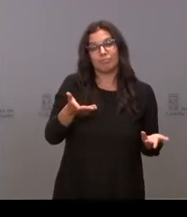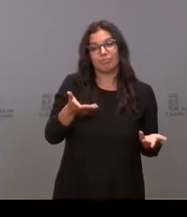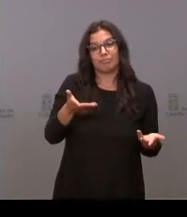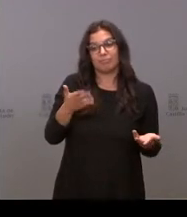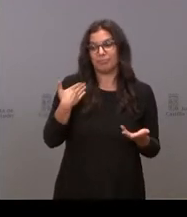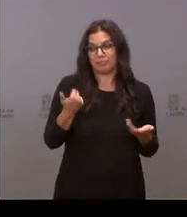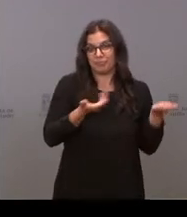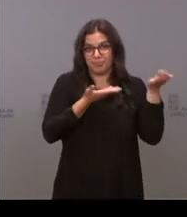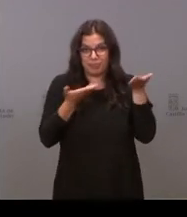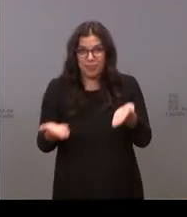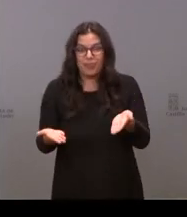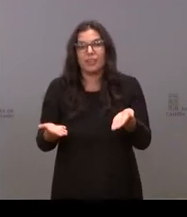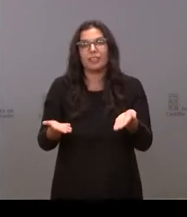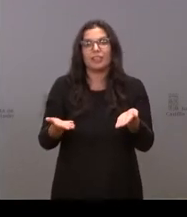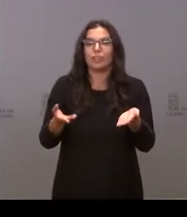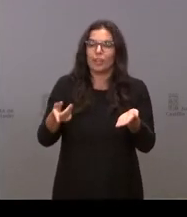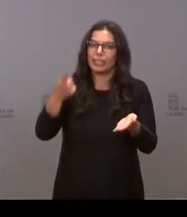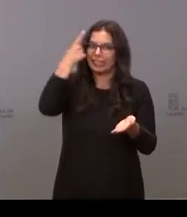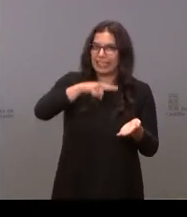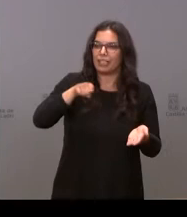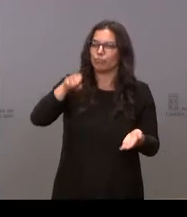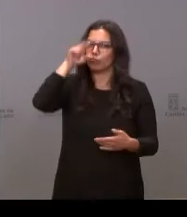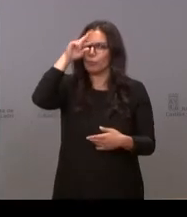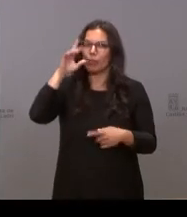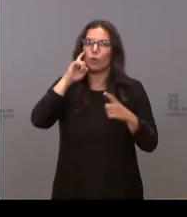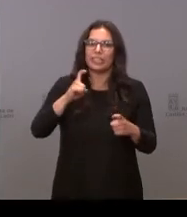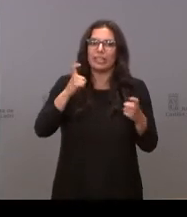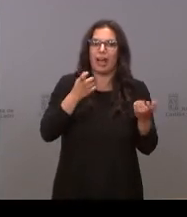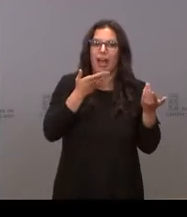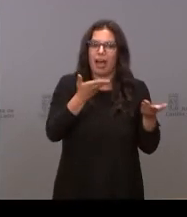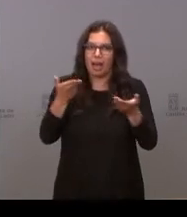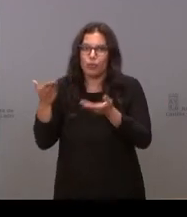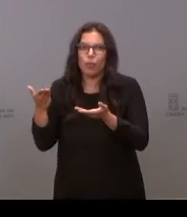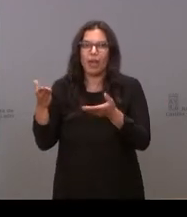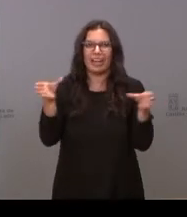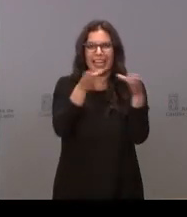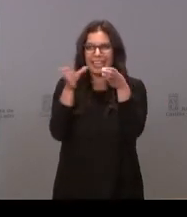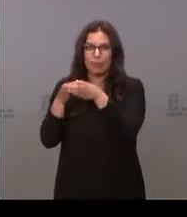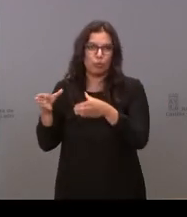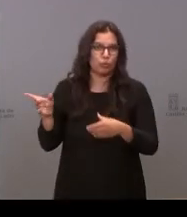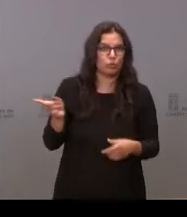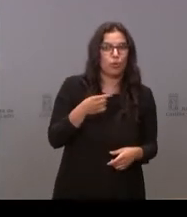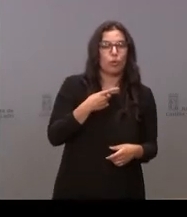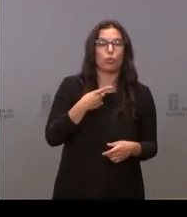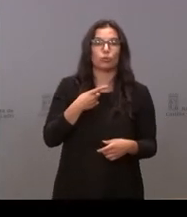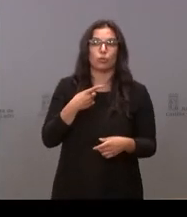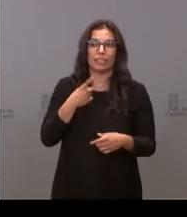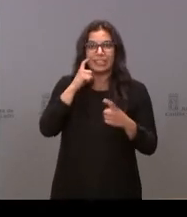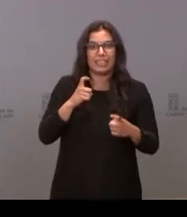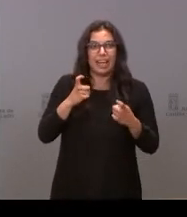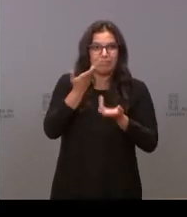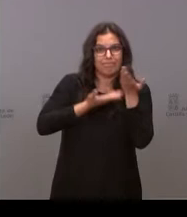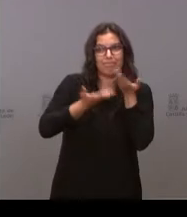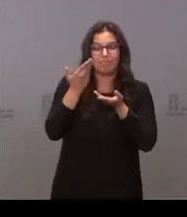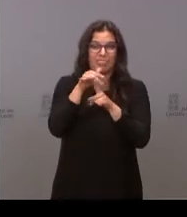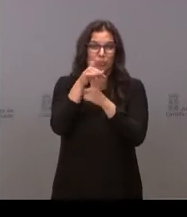a recibirnos y sé de tu preocupación por intentar ayudar a todos los equipos y a echar una mano en esta